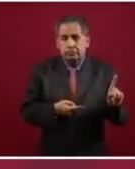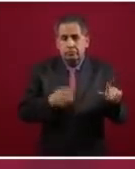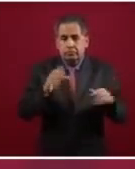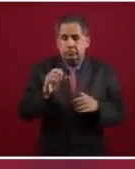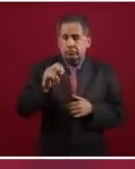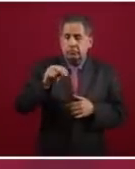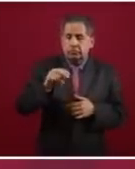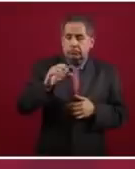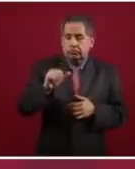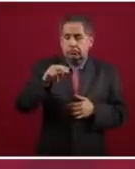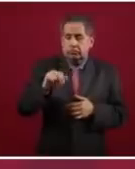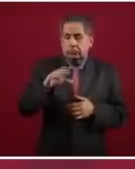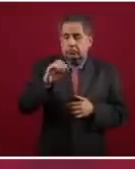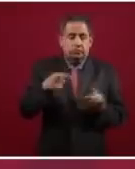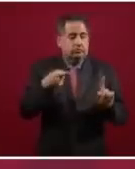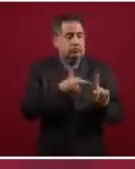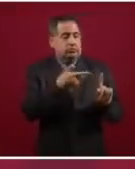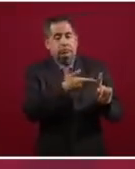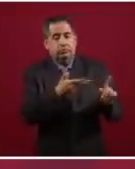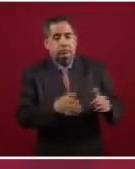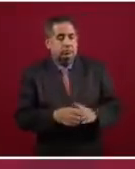Concanaco